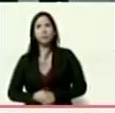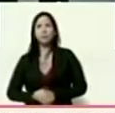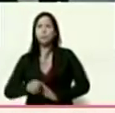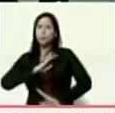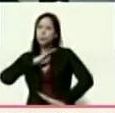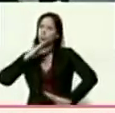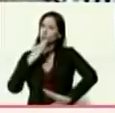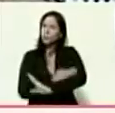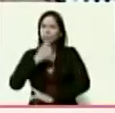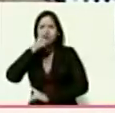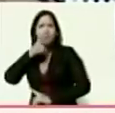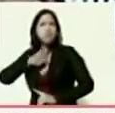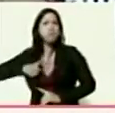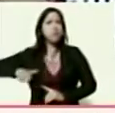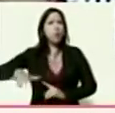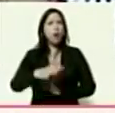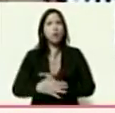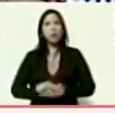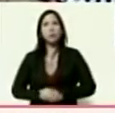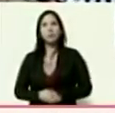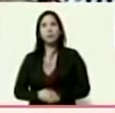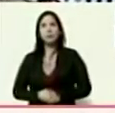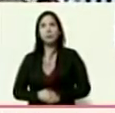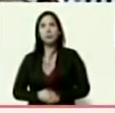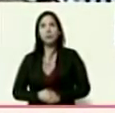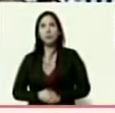fuerza de un pueblo.